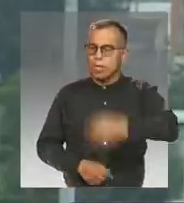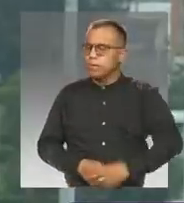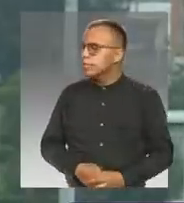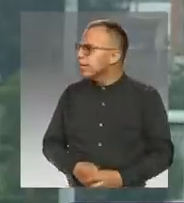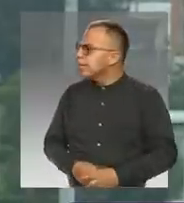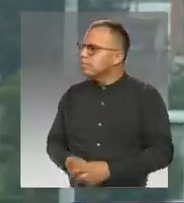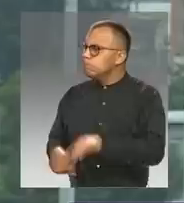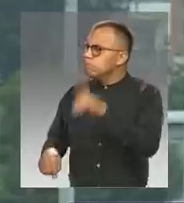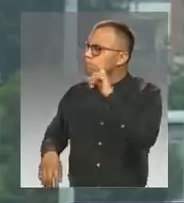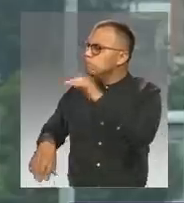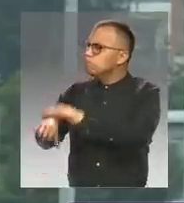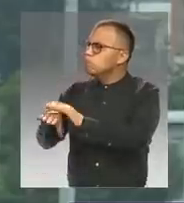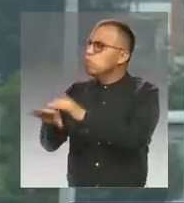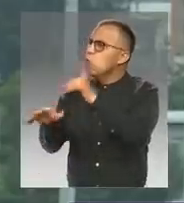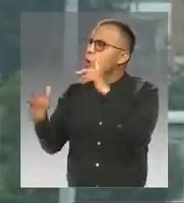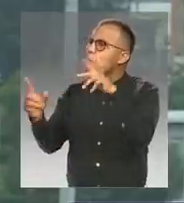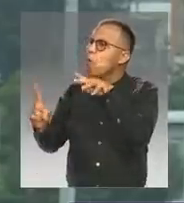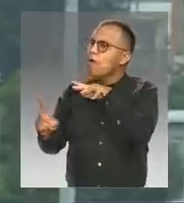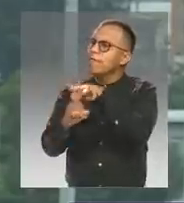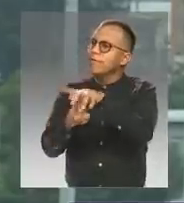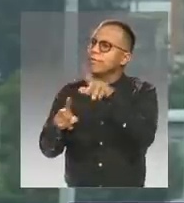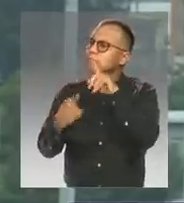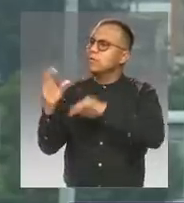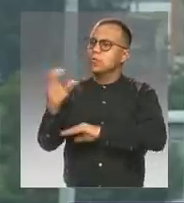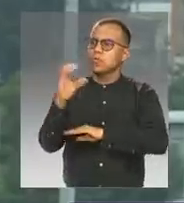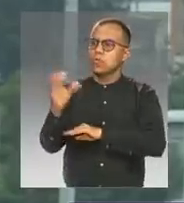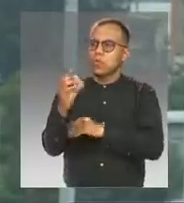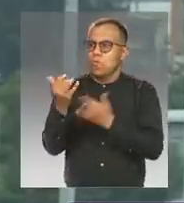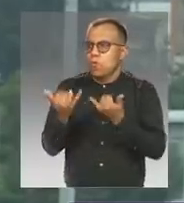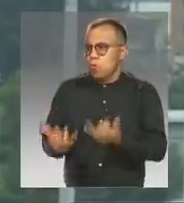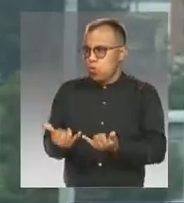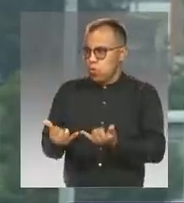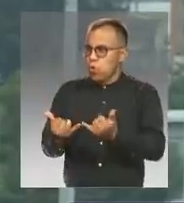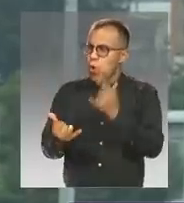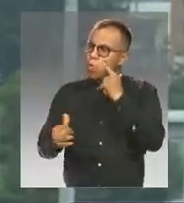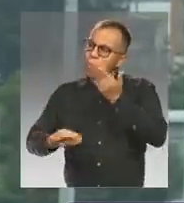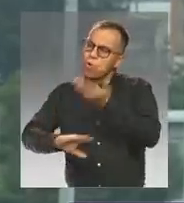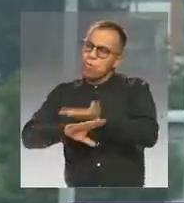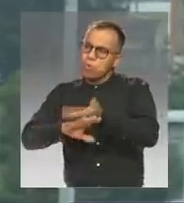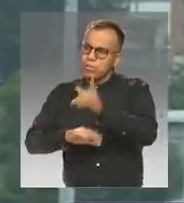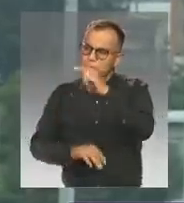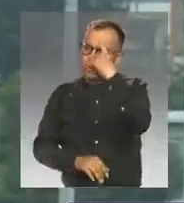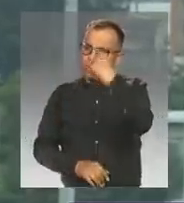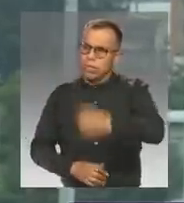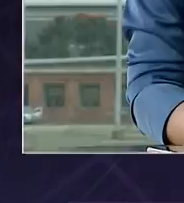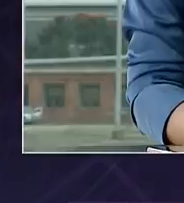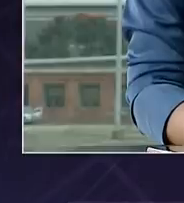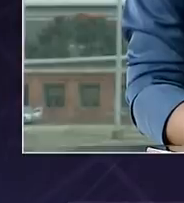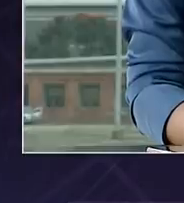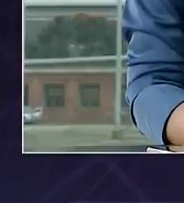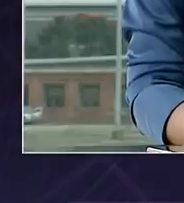que es lo que podría afectar en mayor medida a los colombianos con esta propuesta de gobierno?